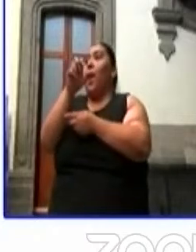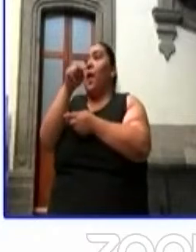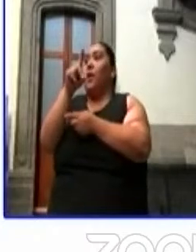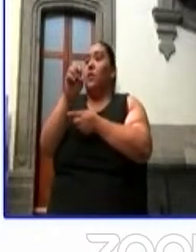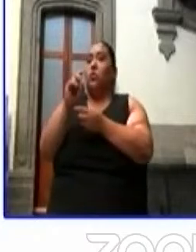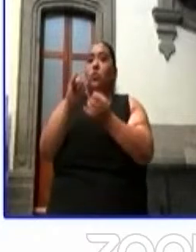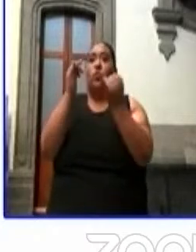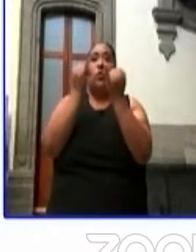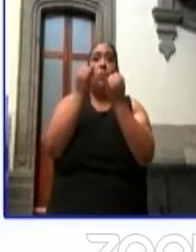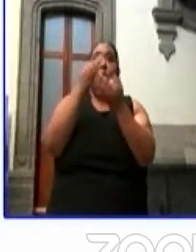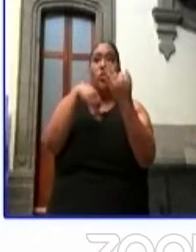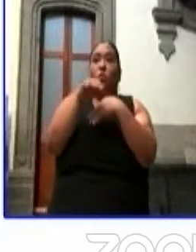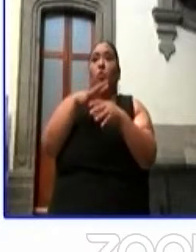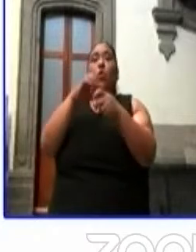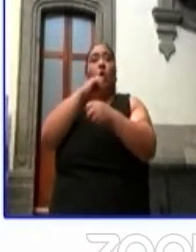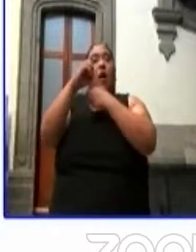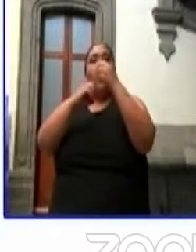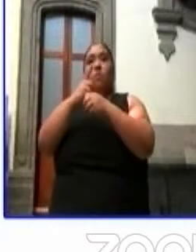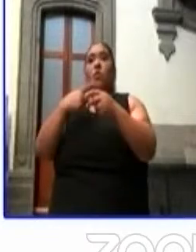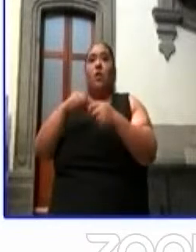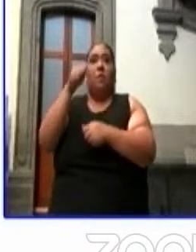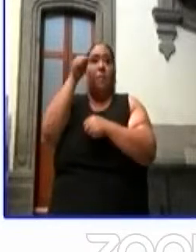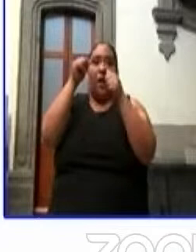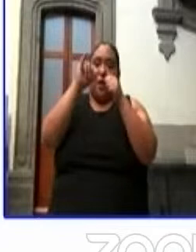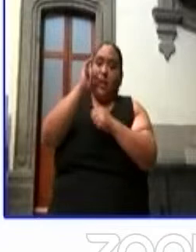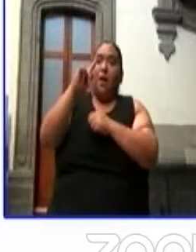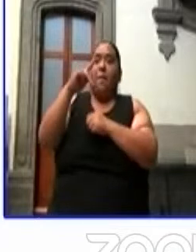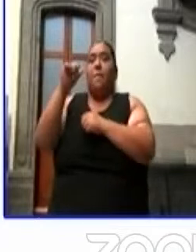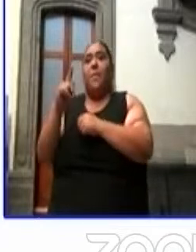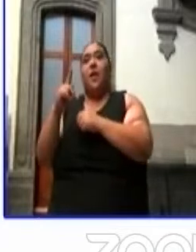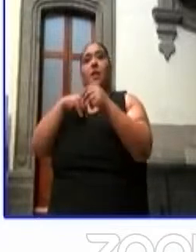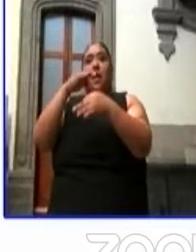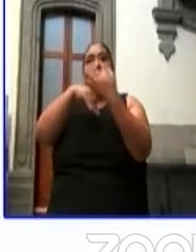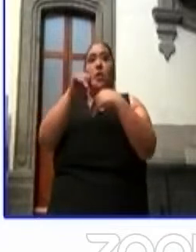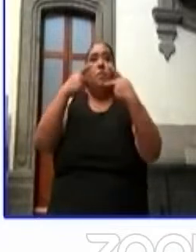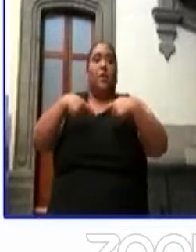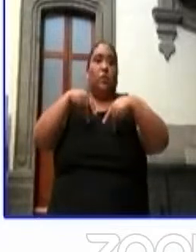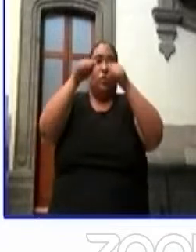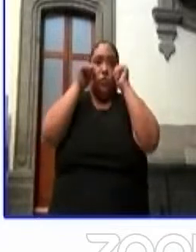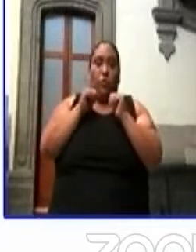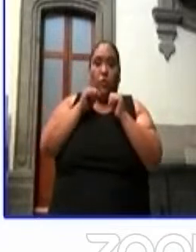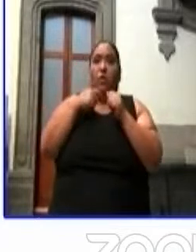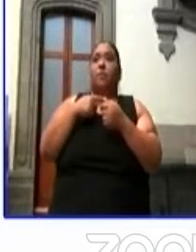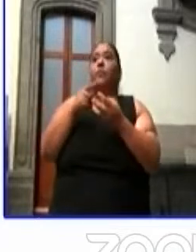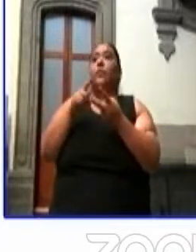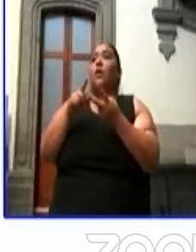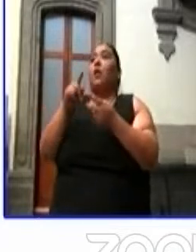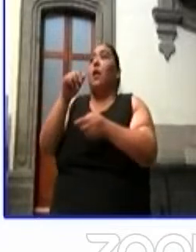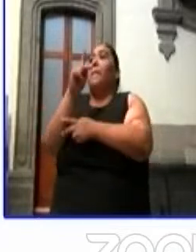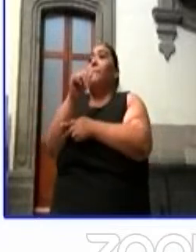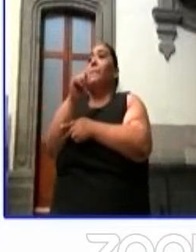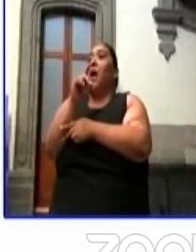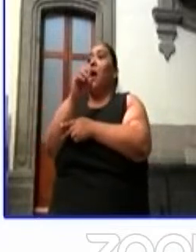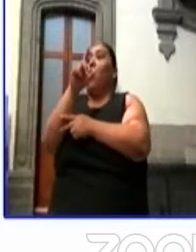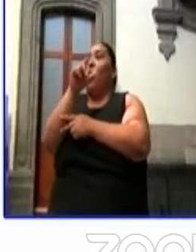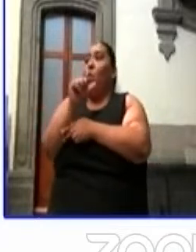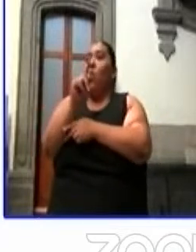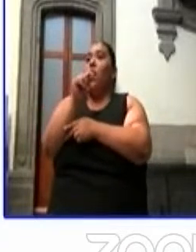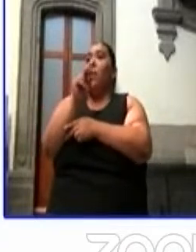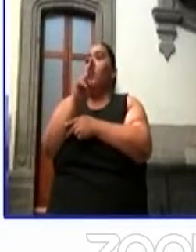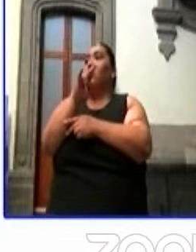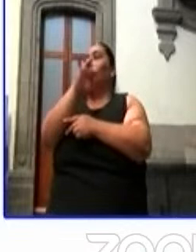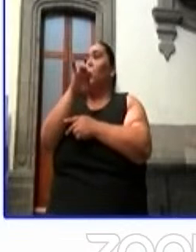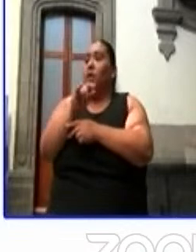Integral de las Personas con Discapacidad Visual, IAP. Paola Trujillo, Oaxaca, de Iluminemos